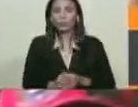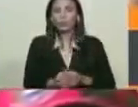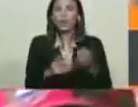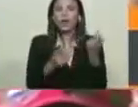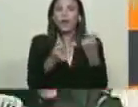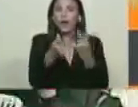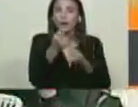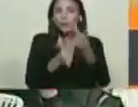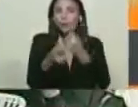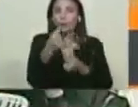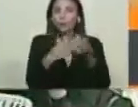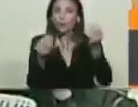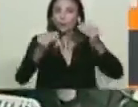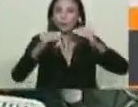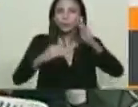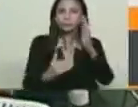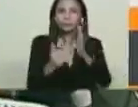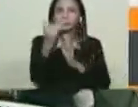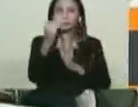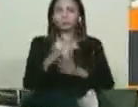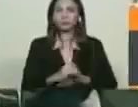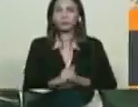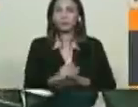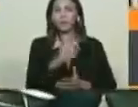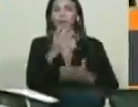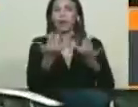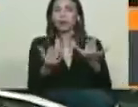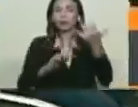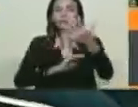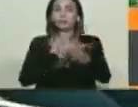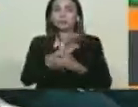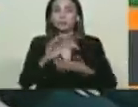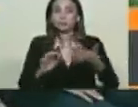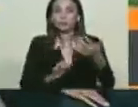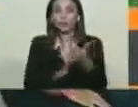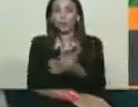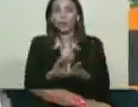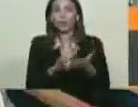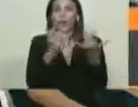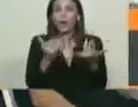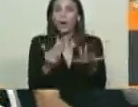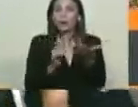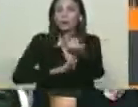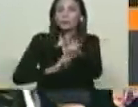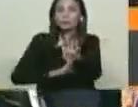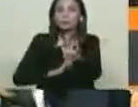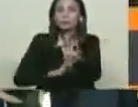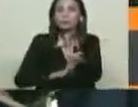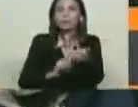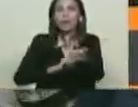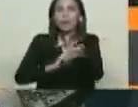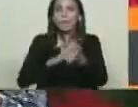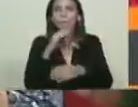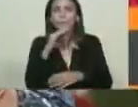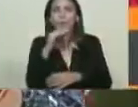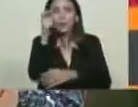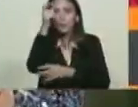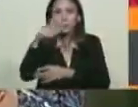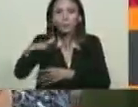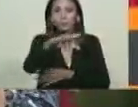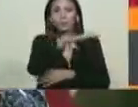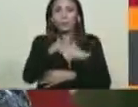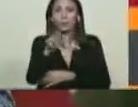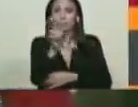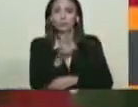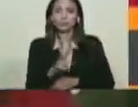económicos y están causando un malestar al pueblo venezolano. Uh-huh.